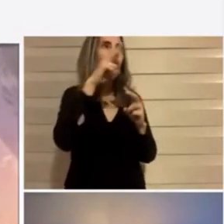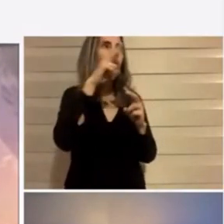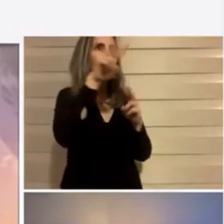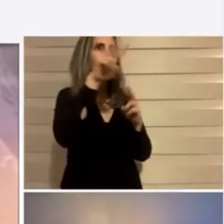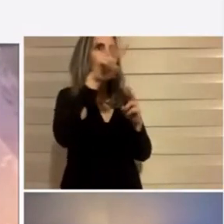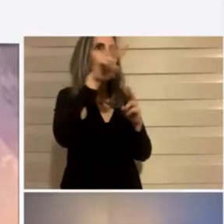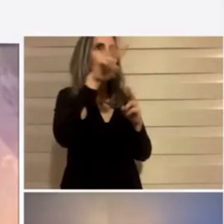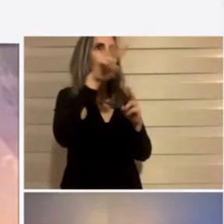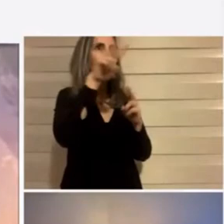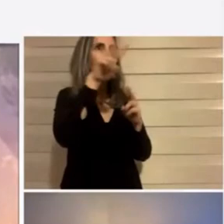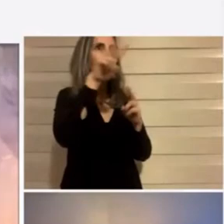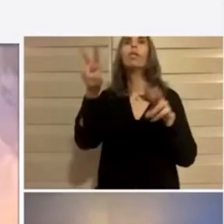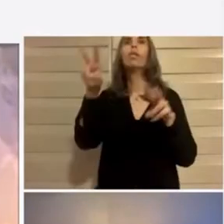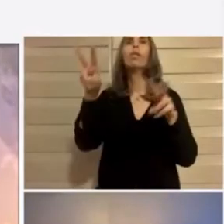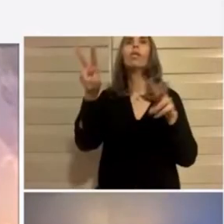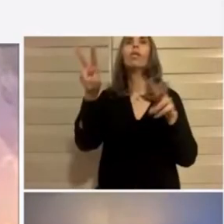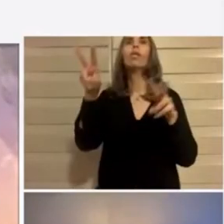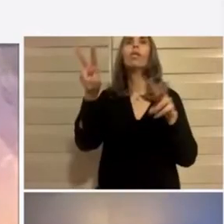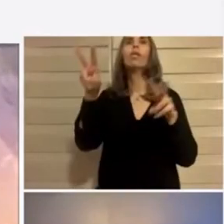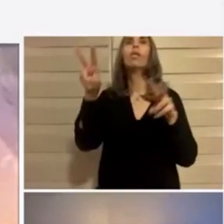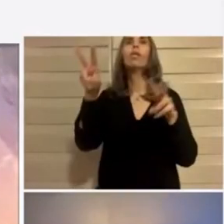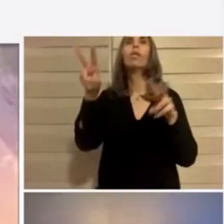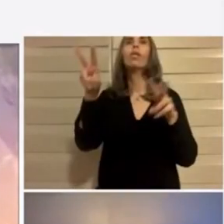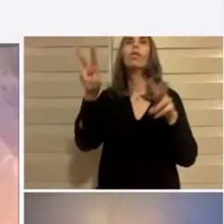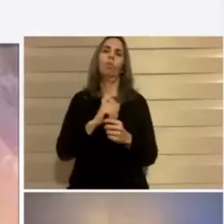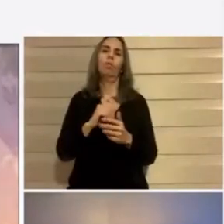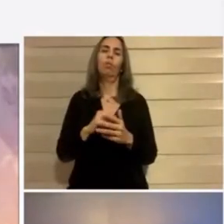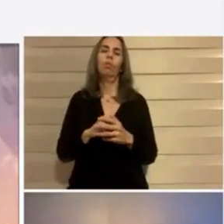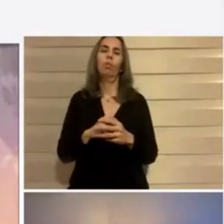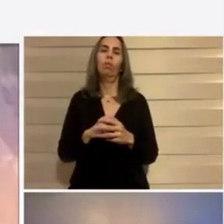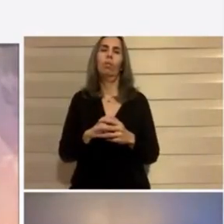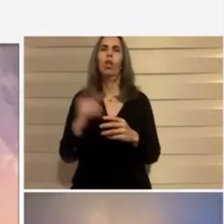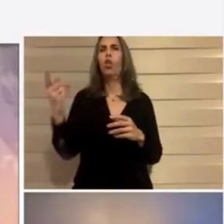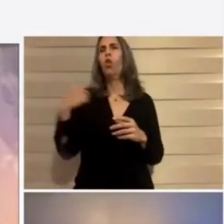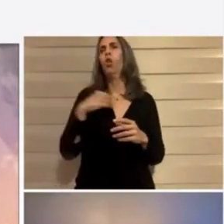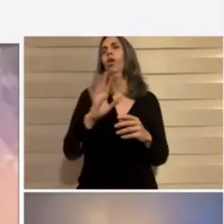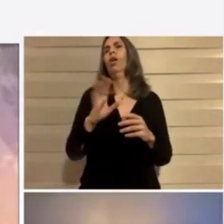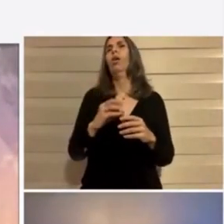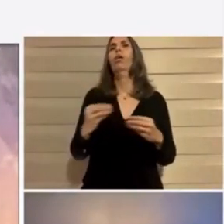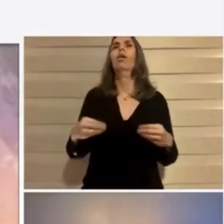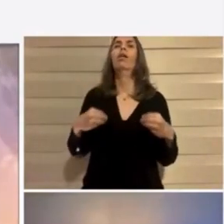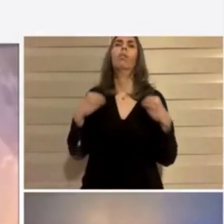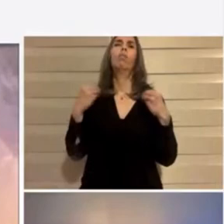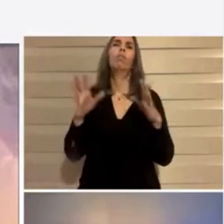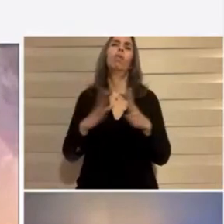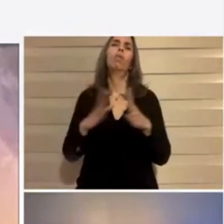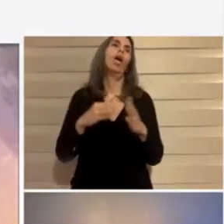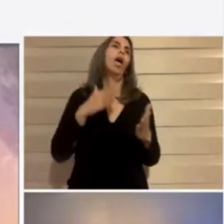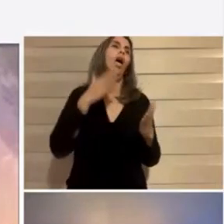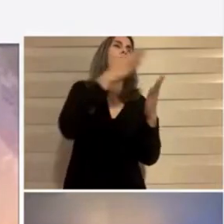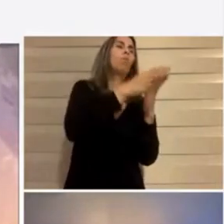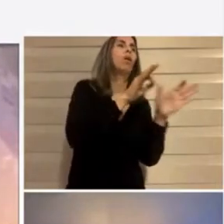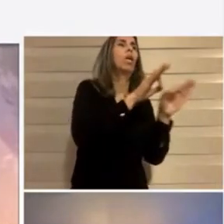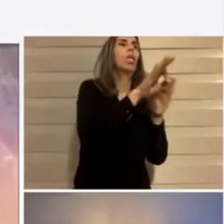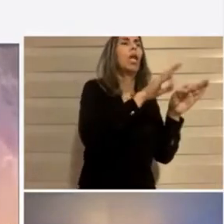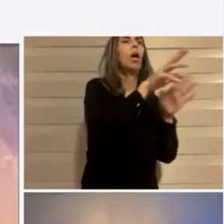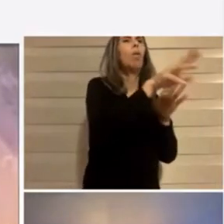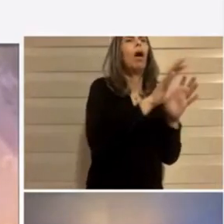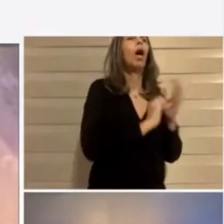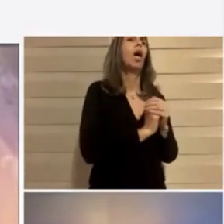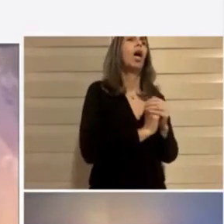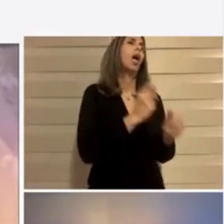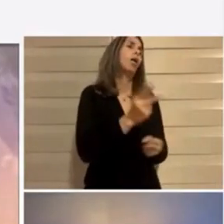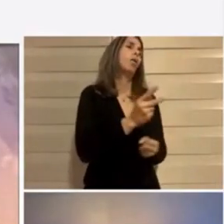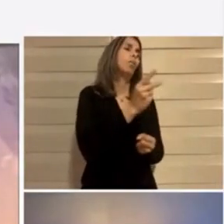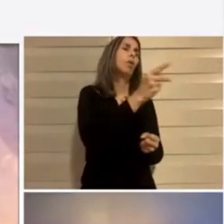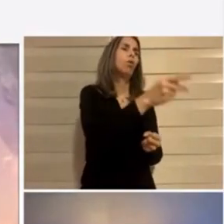a mi trabajo y uso datos para contestar preguntas o construir productos y de ahí se acaba sin ningún